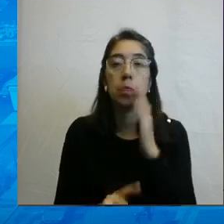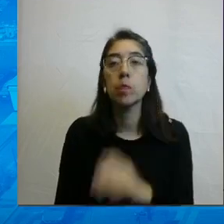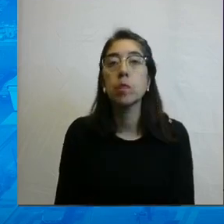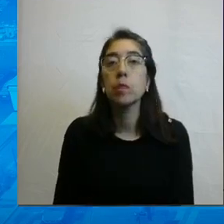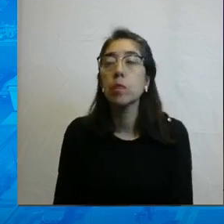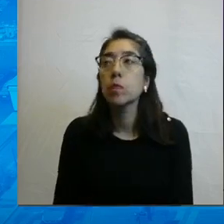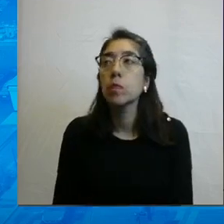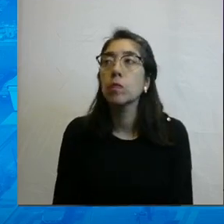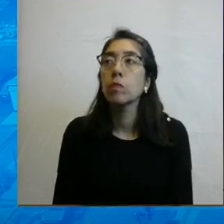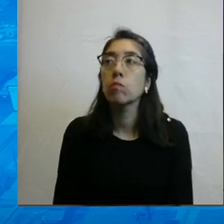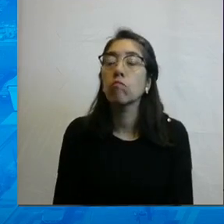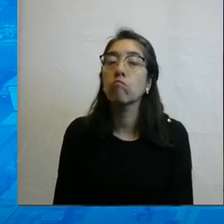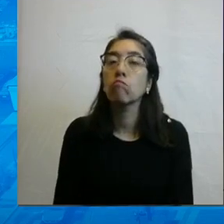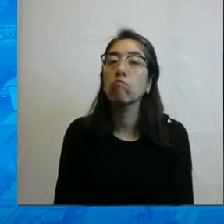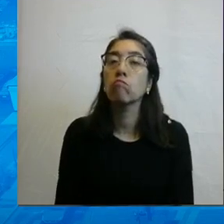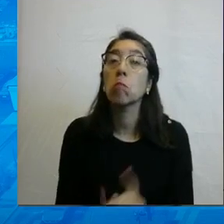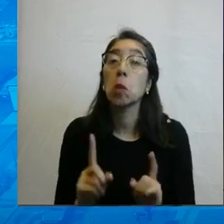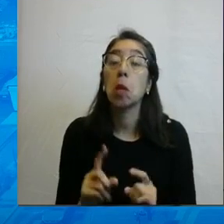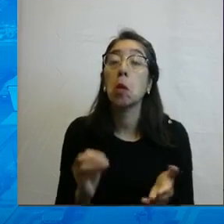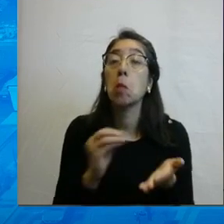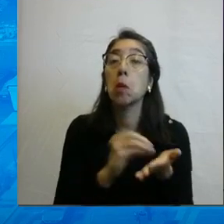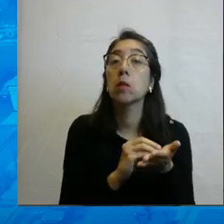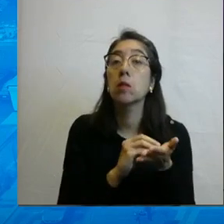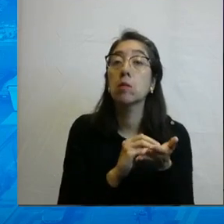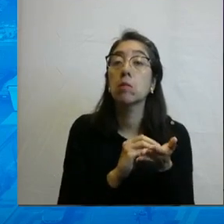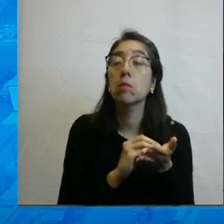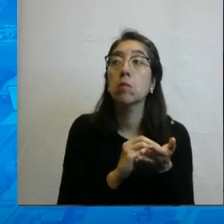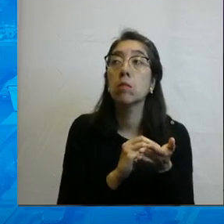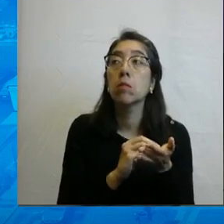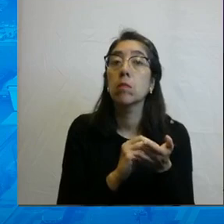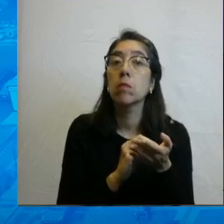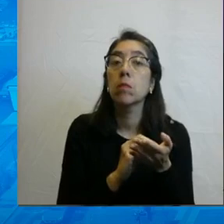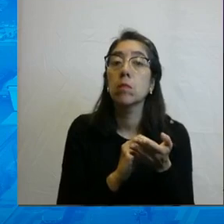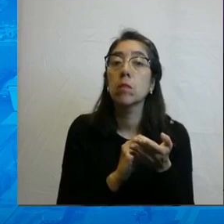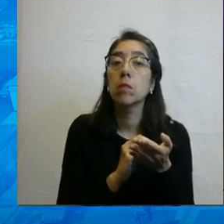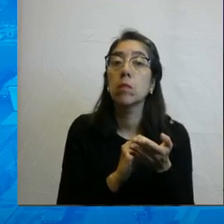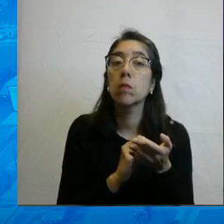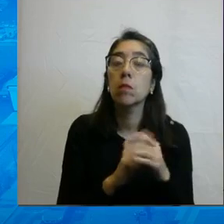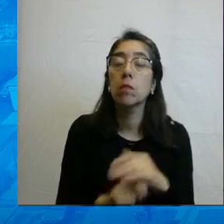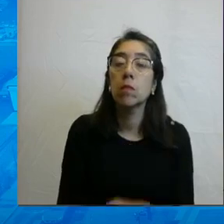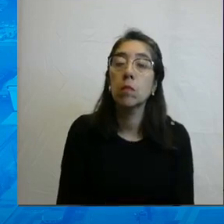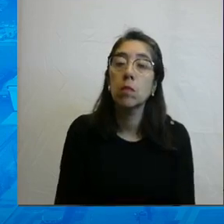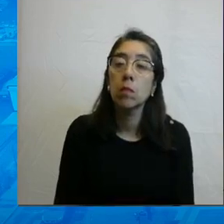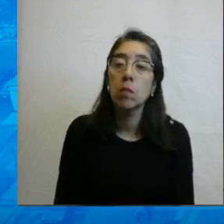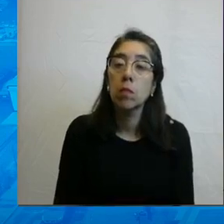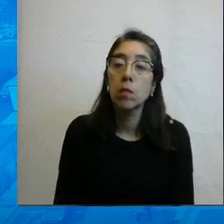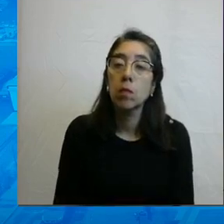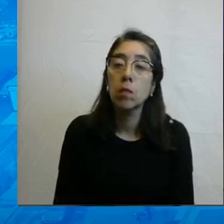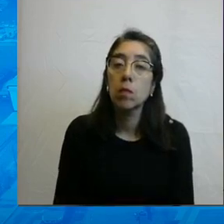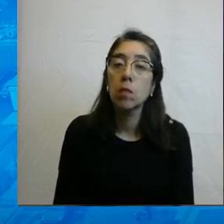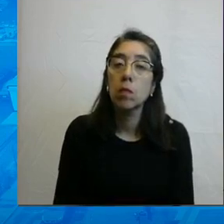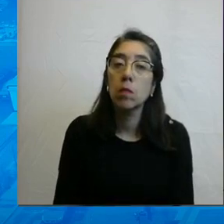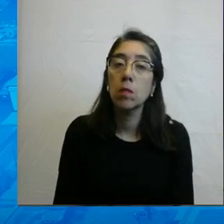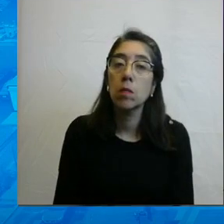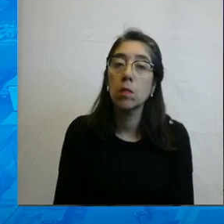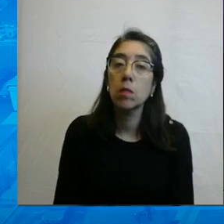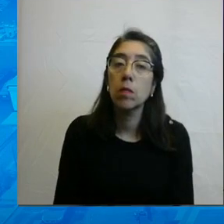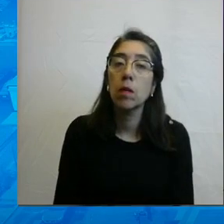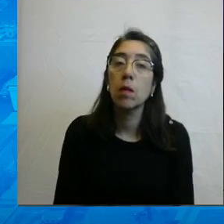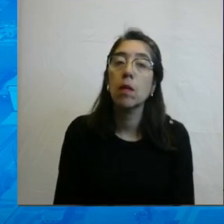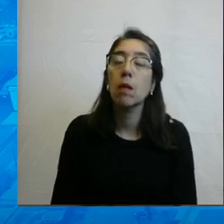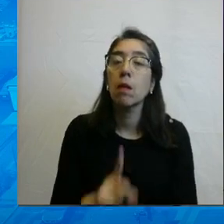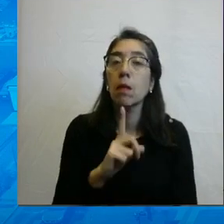¿Algo más, concejal Enríquez? Ya. Entonces, en consecuencia, pasamos a la